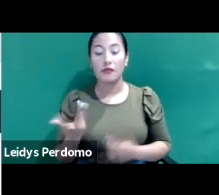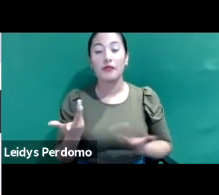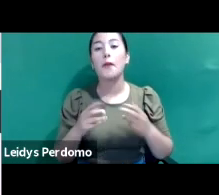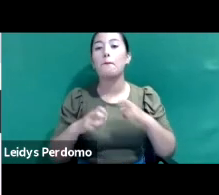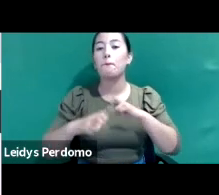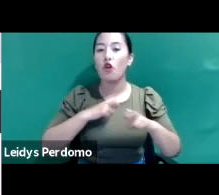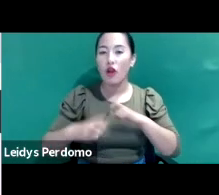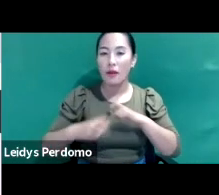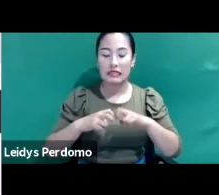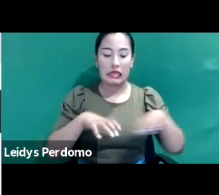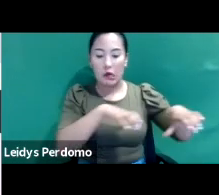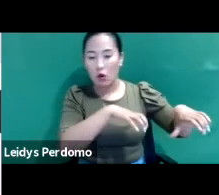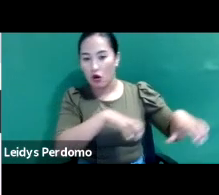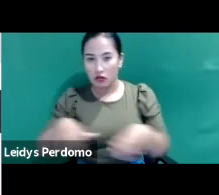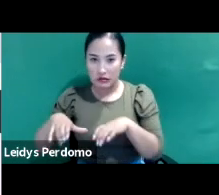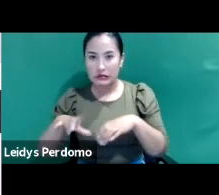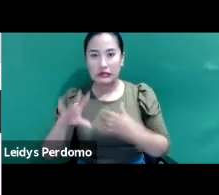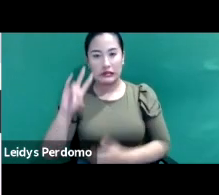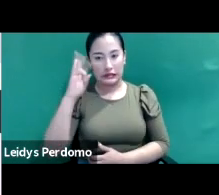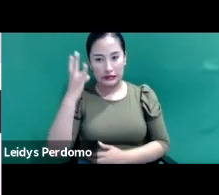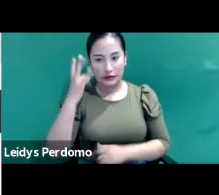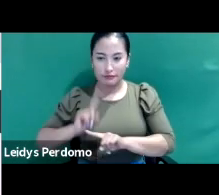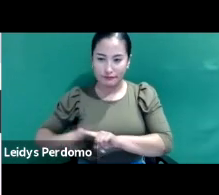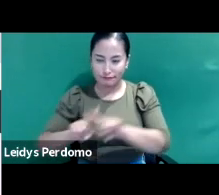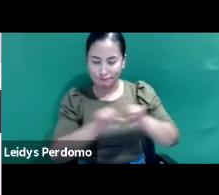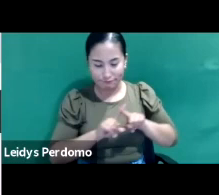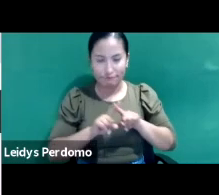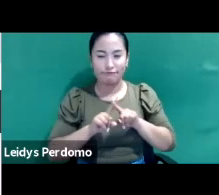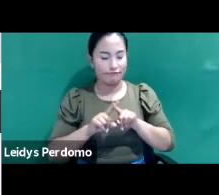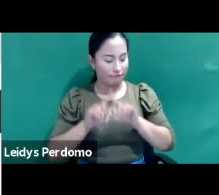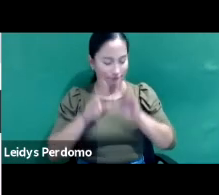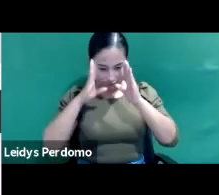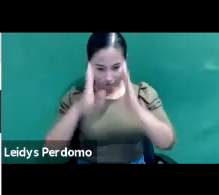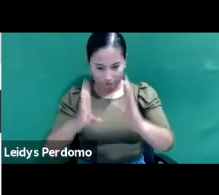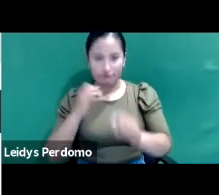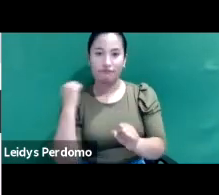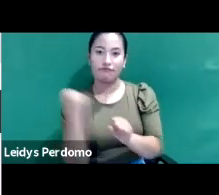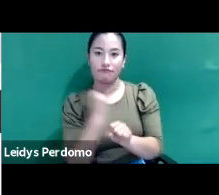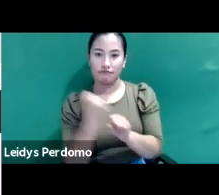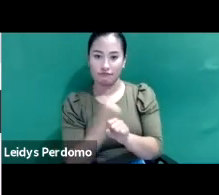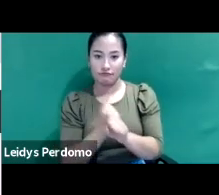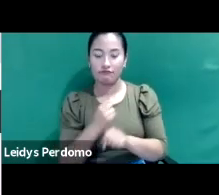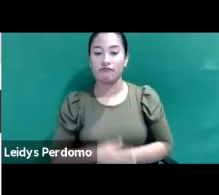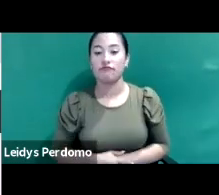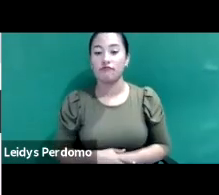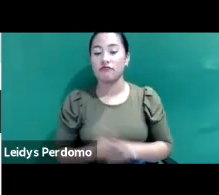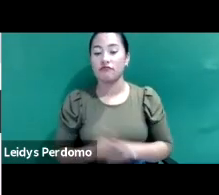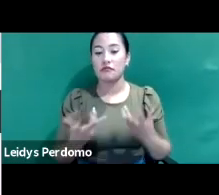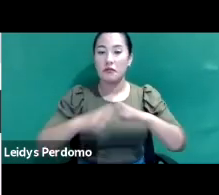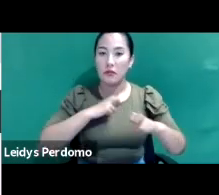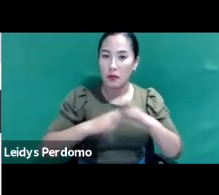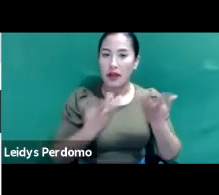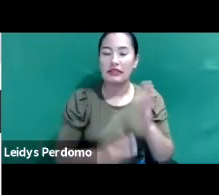también, obviamente, y afectivos y todo lo que se deriva, pero pues un gran énfasis desde allí. Y Diana en problemas del